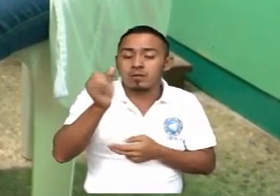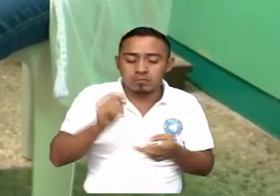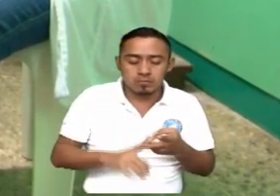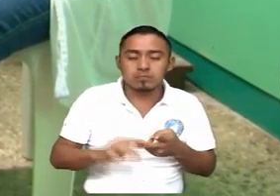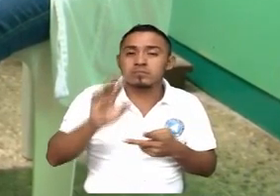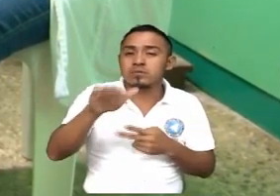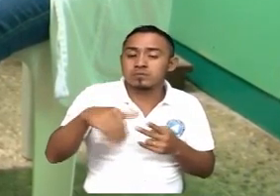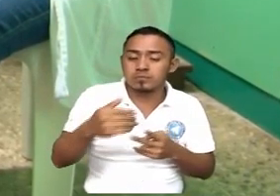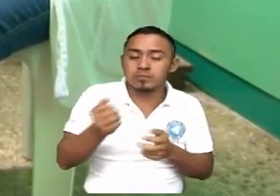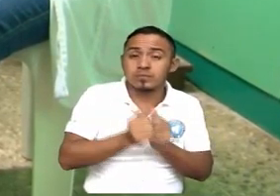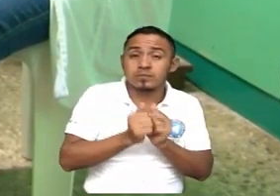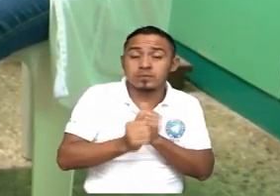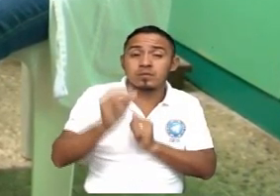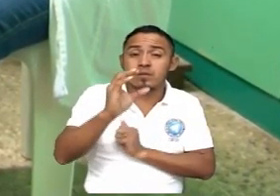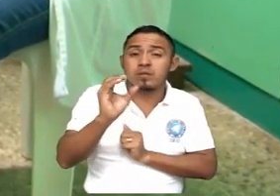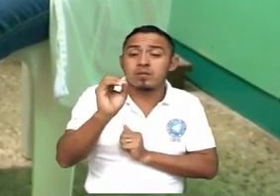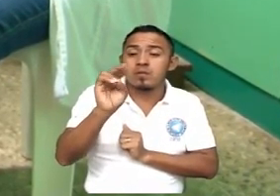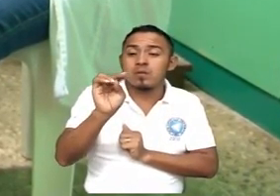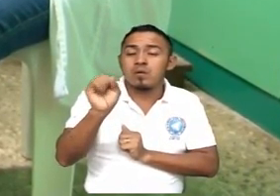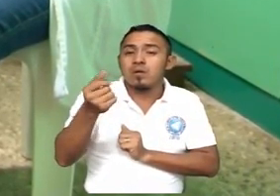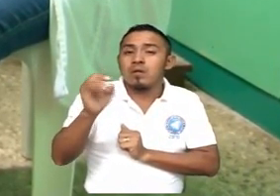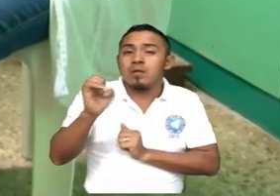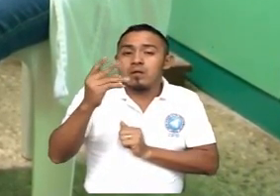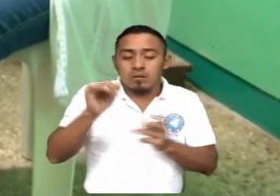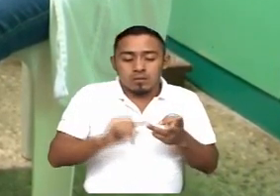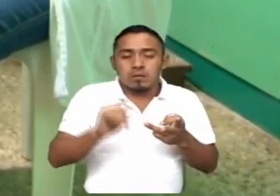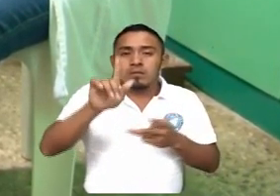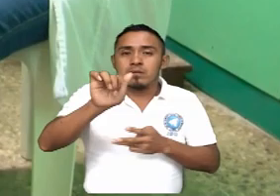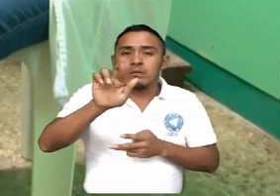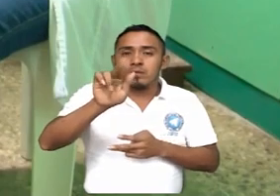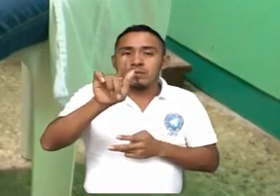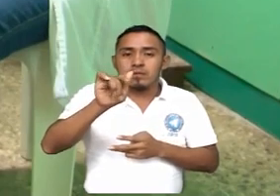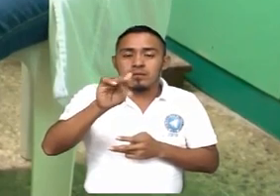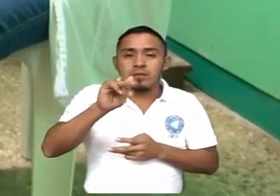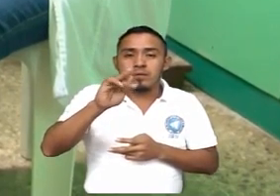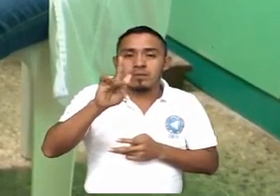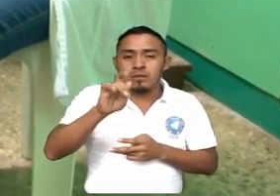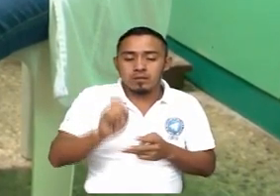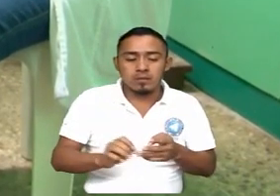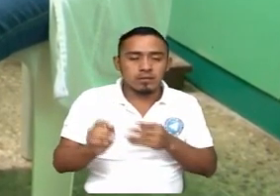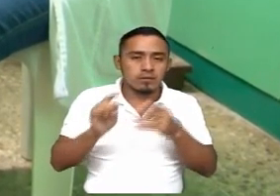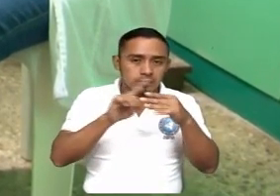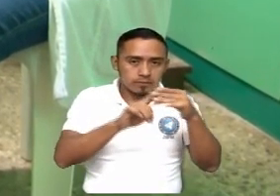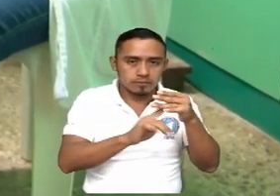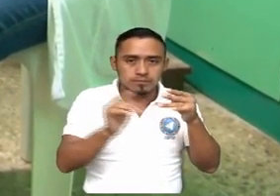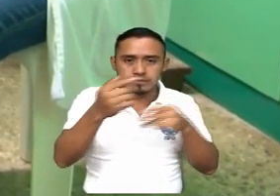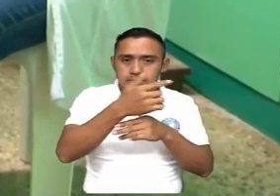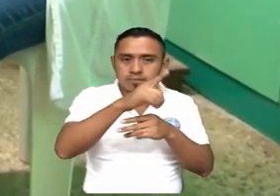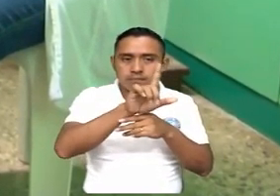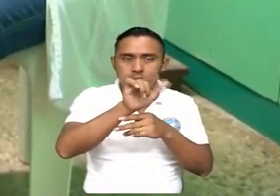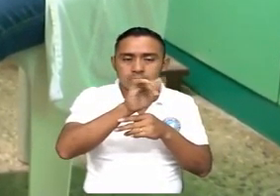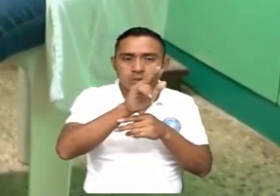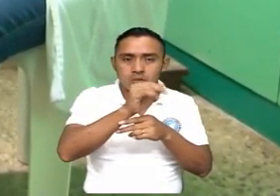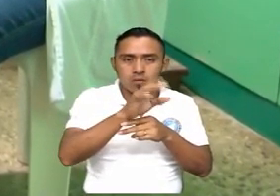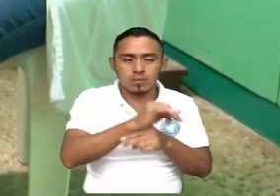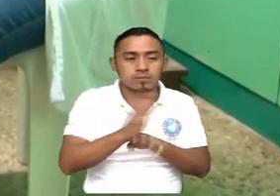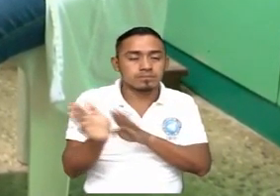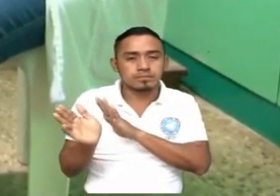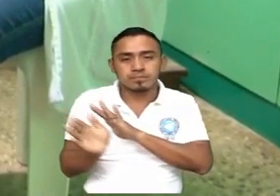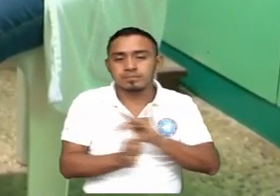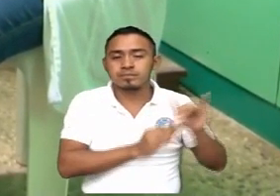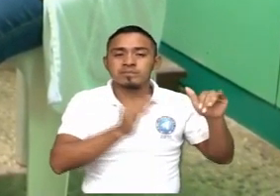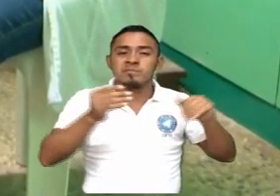sintomatología y cómo es su tratamiento. Ahorita vamos a hablar ya, doctora, de las cataratas. ¿Por qué se originan las